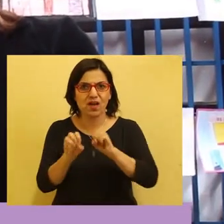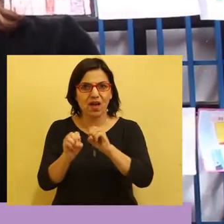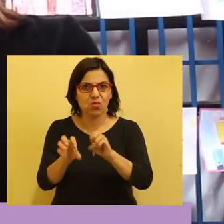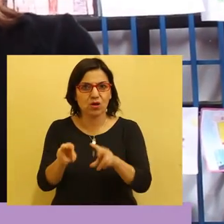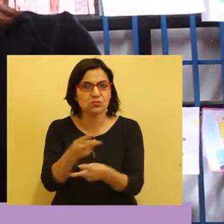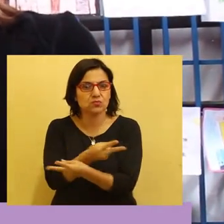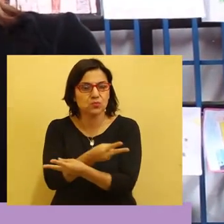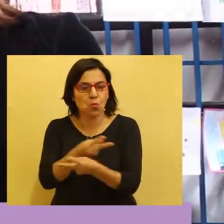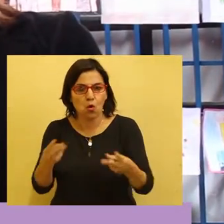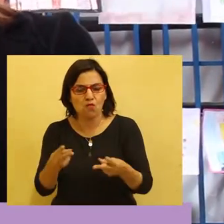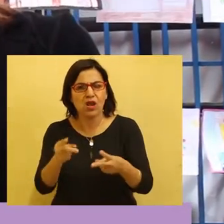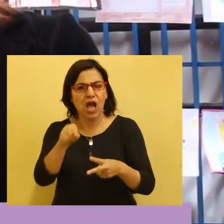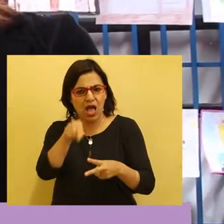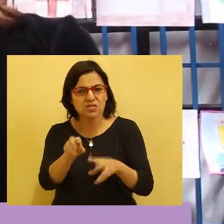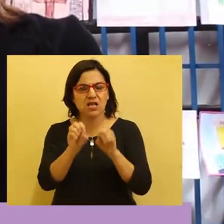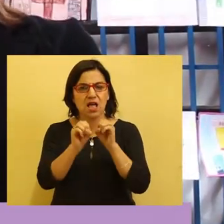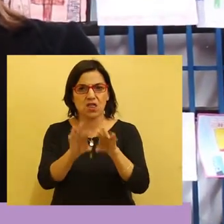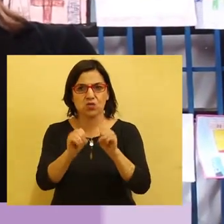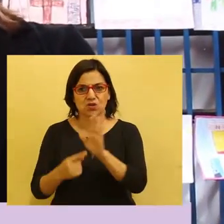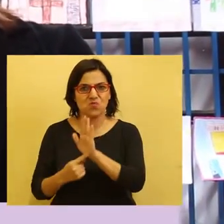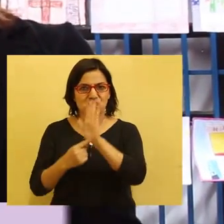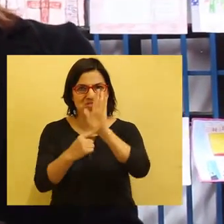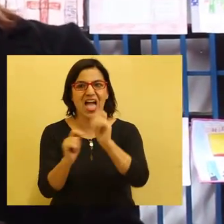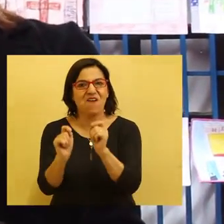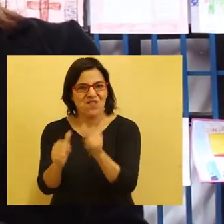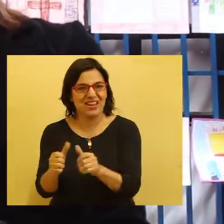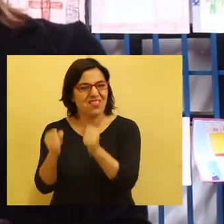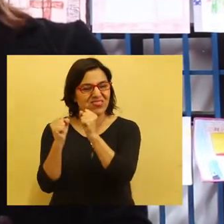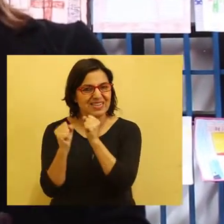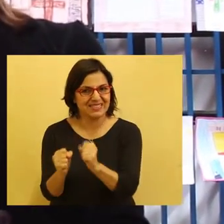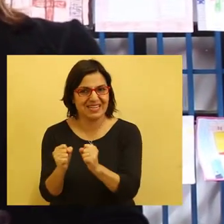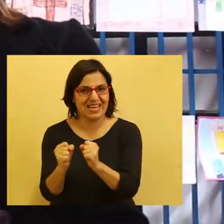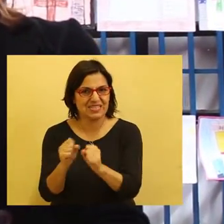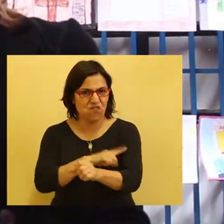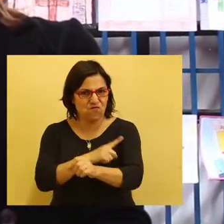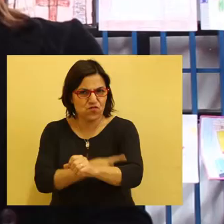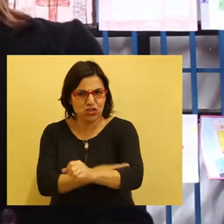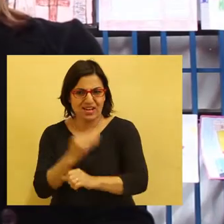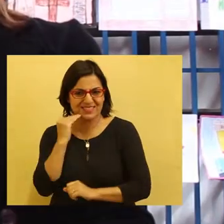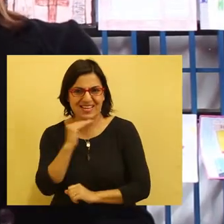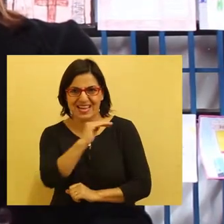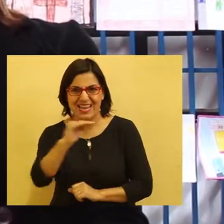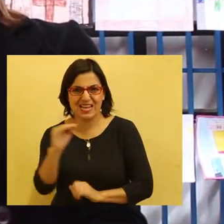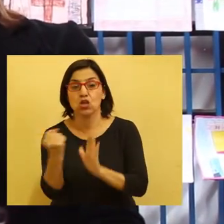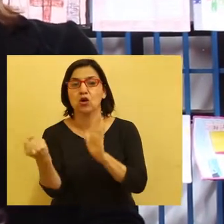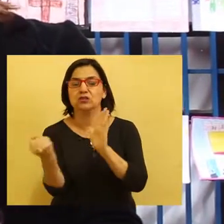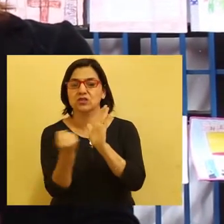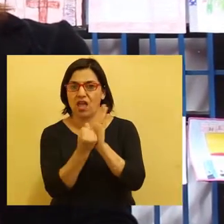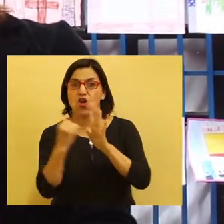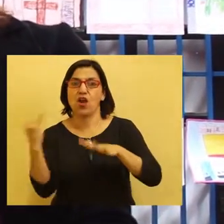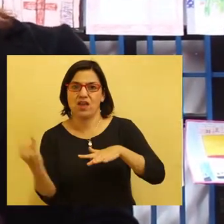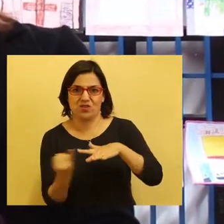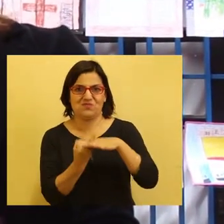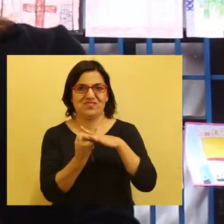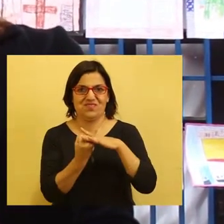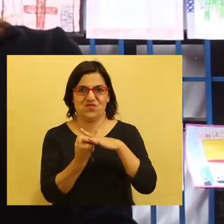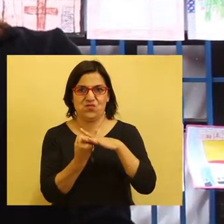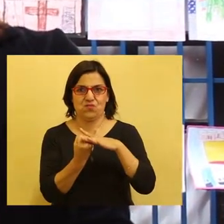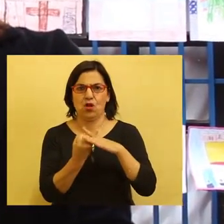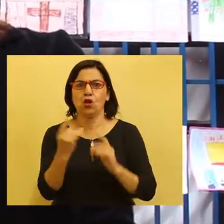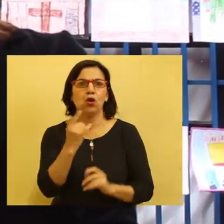años comprometidos a la educación pública, una educación que destaca las habilidades, las destrezas, la fortaleza de nuestros niños con un